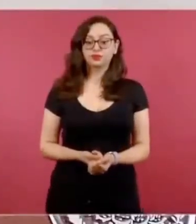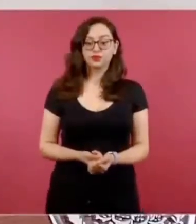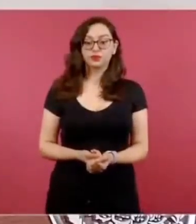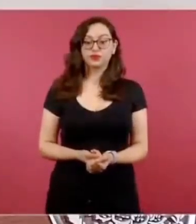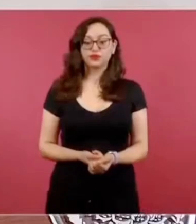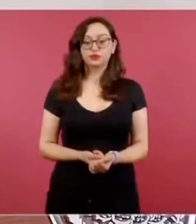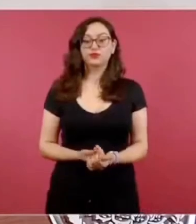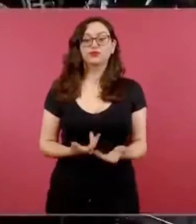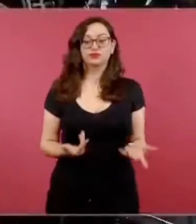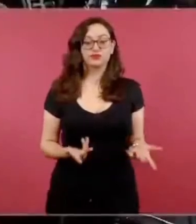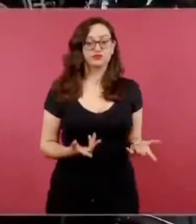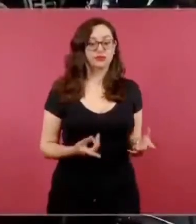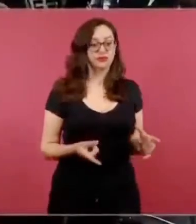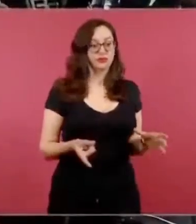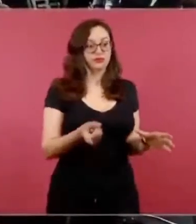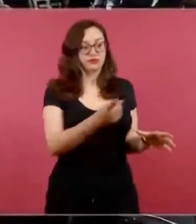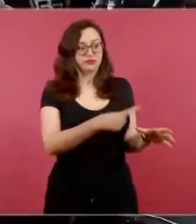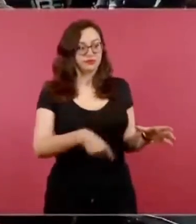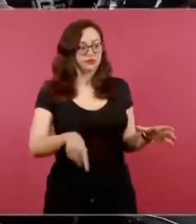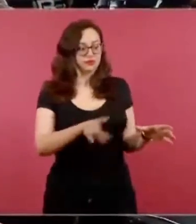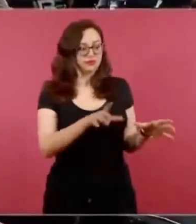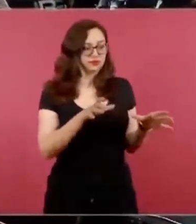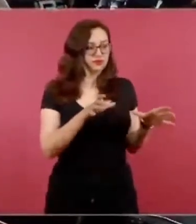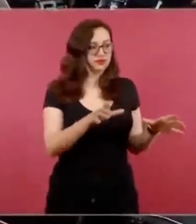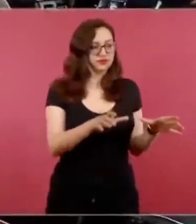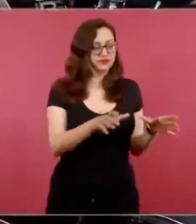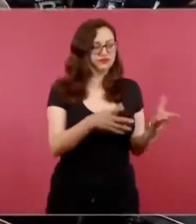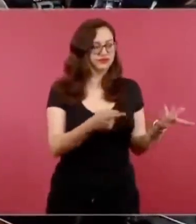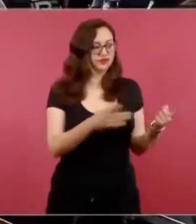que quitaban a los dos,